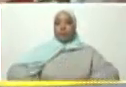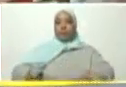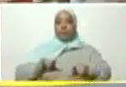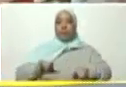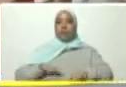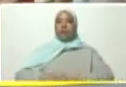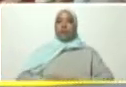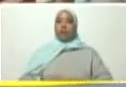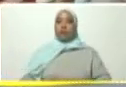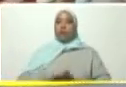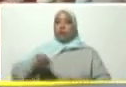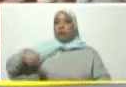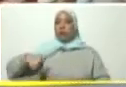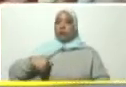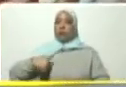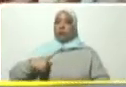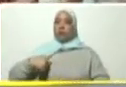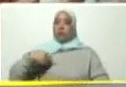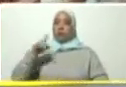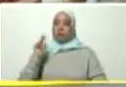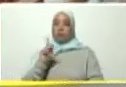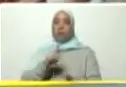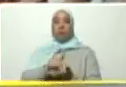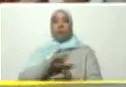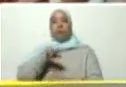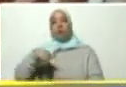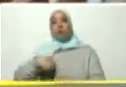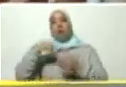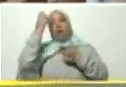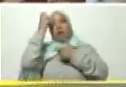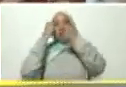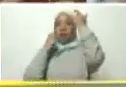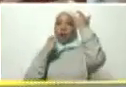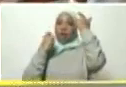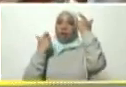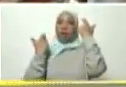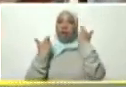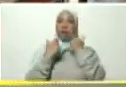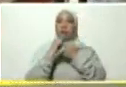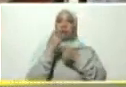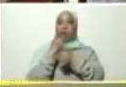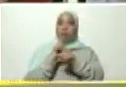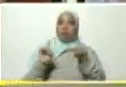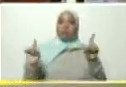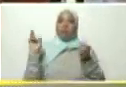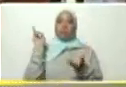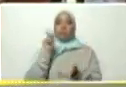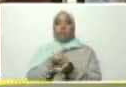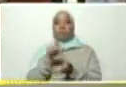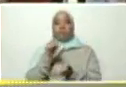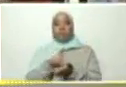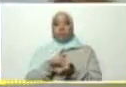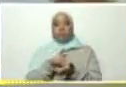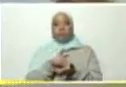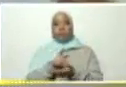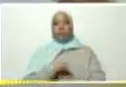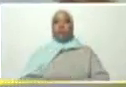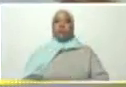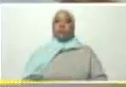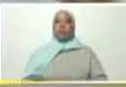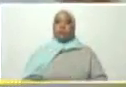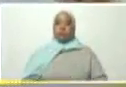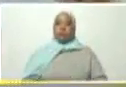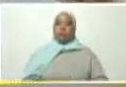de ahí venimos nosotros estando con nuestro comandante Chávez el concepto de la democracia participativa y